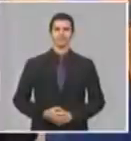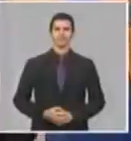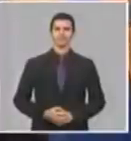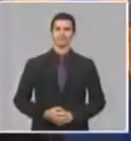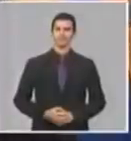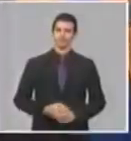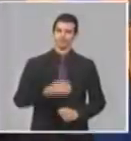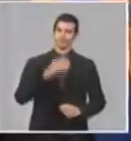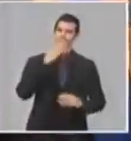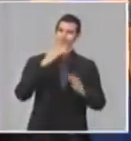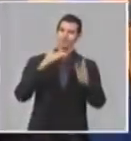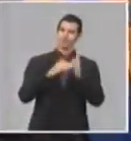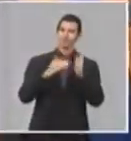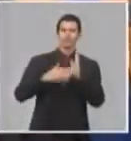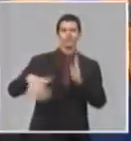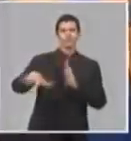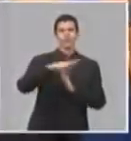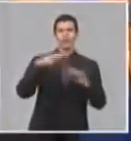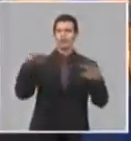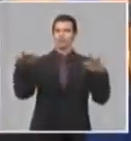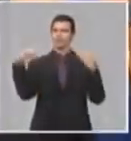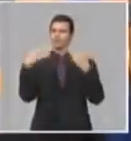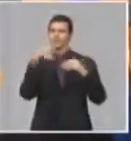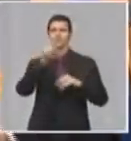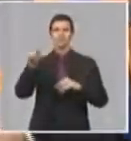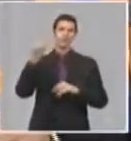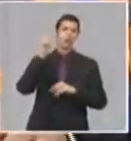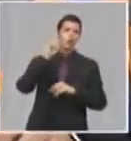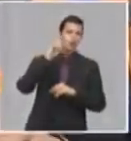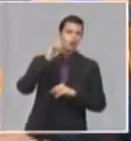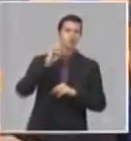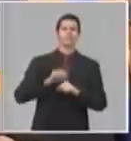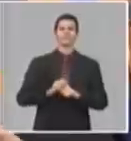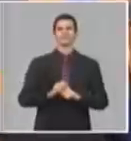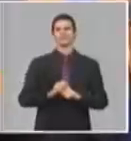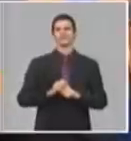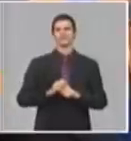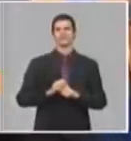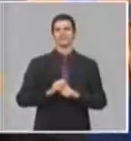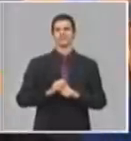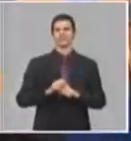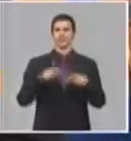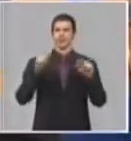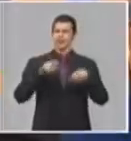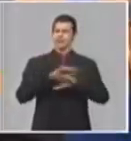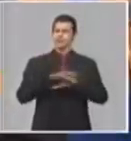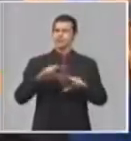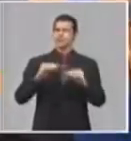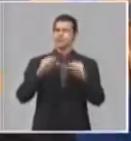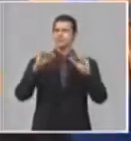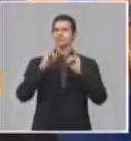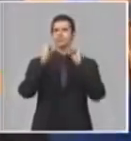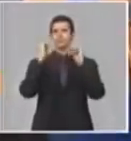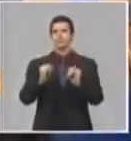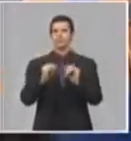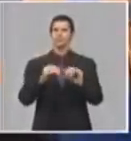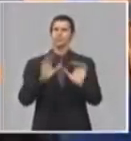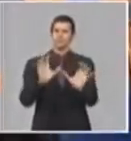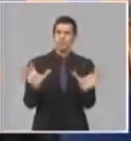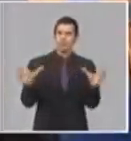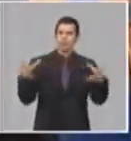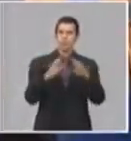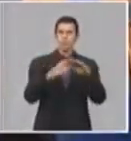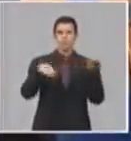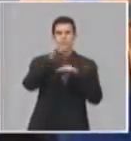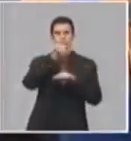Muy buenas tardes, estimados televidentes y radioyentes. Como ha sido anunciado, en la mañana de hoy el Consejo de Ministros aprobó la